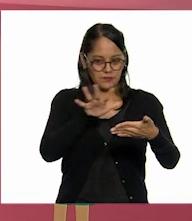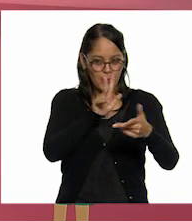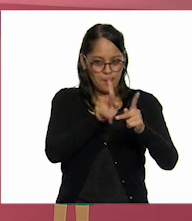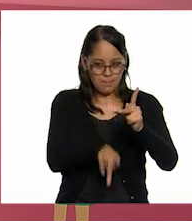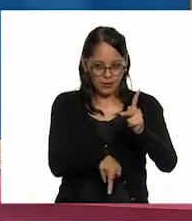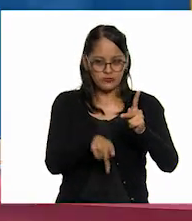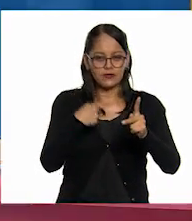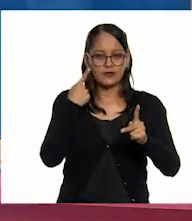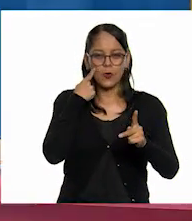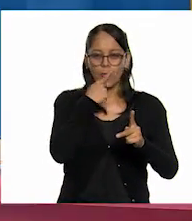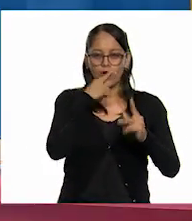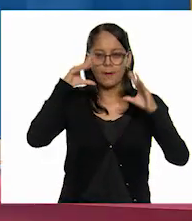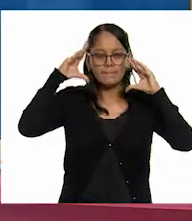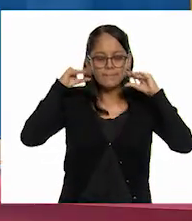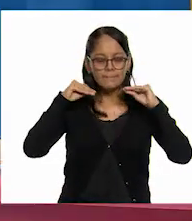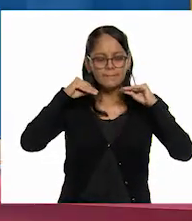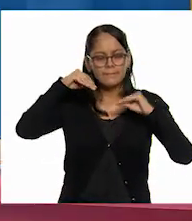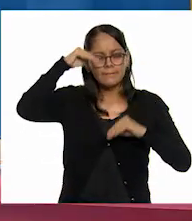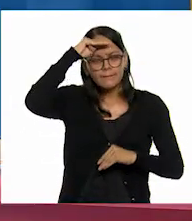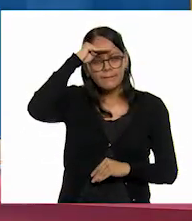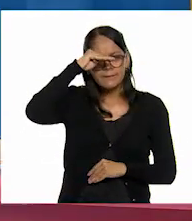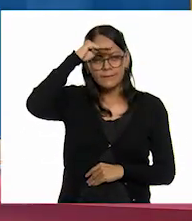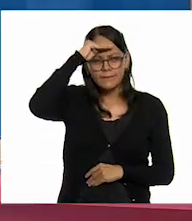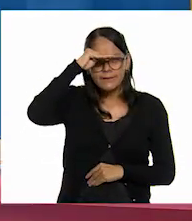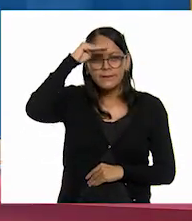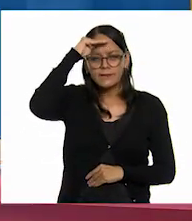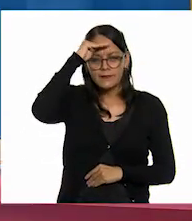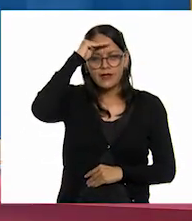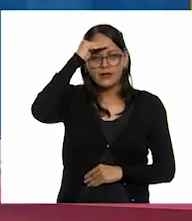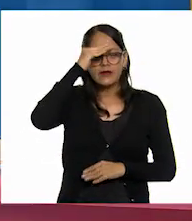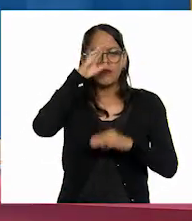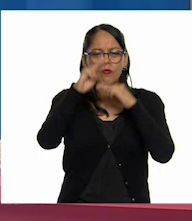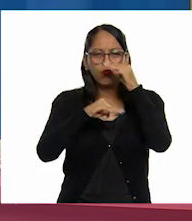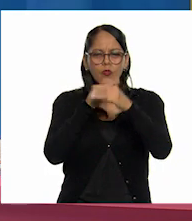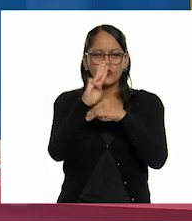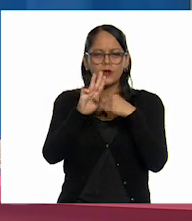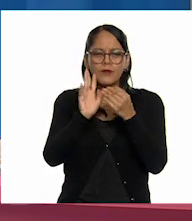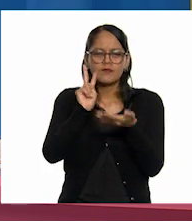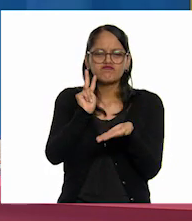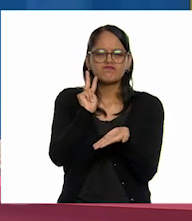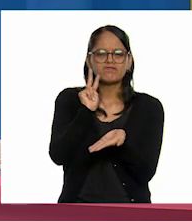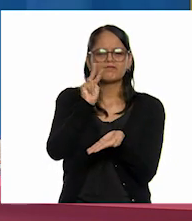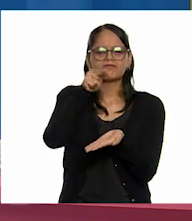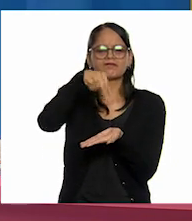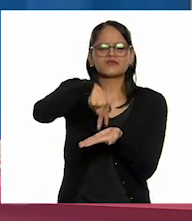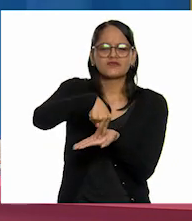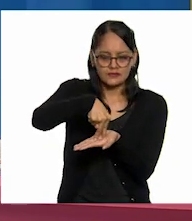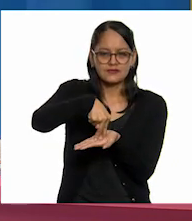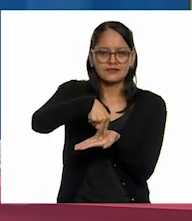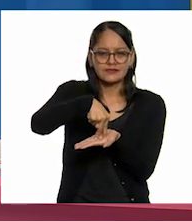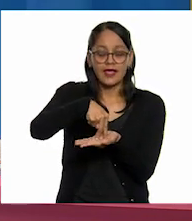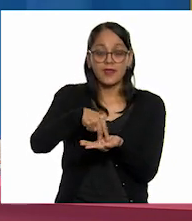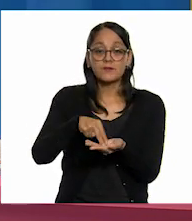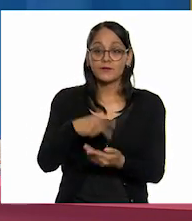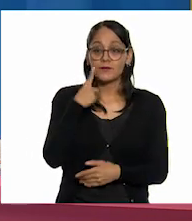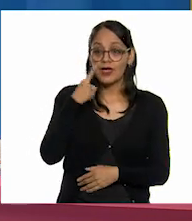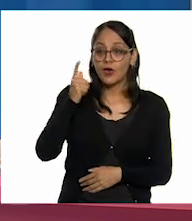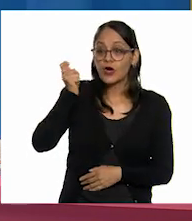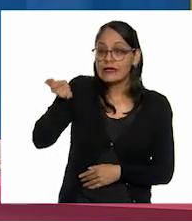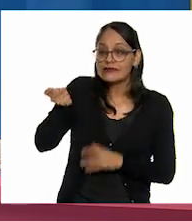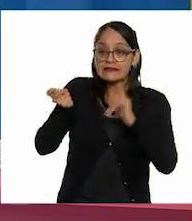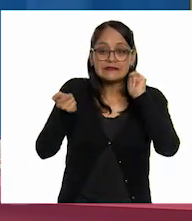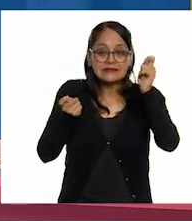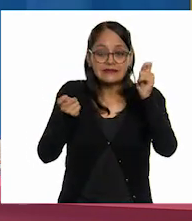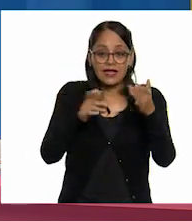Y bueno, siento que entro a ese mundo y pues empiezo a ver a todo lo que se describe en el